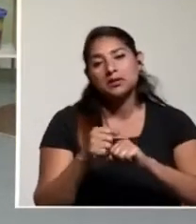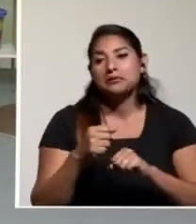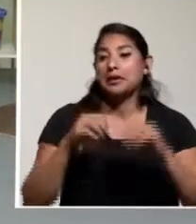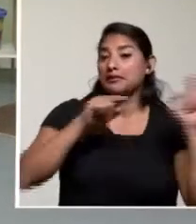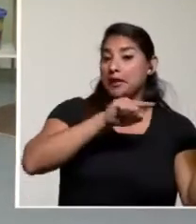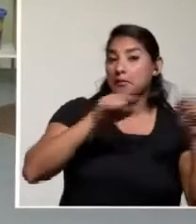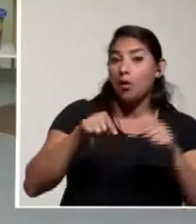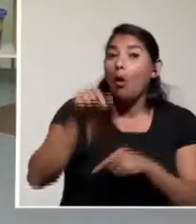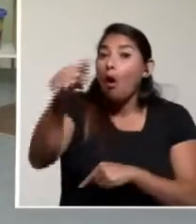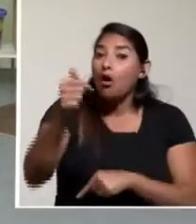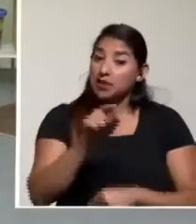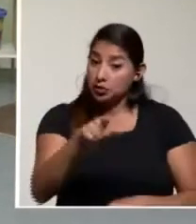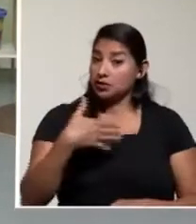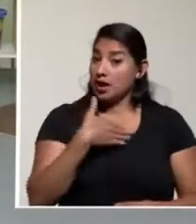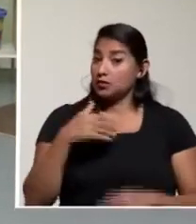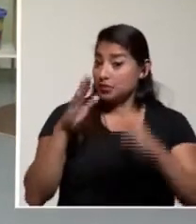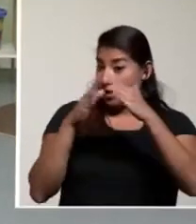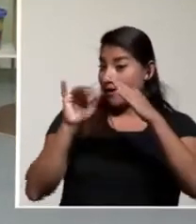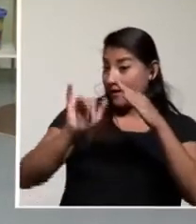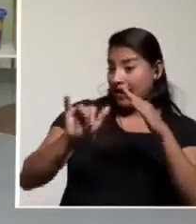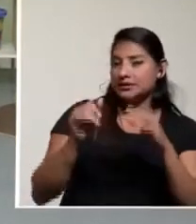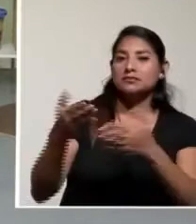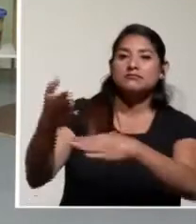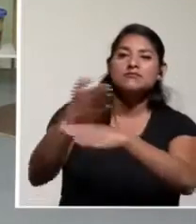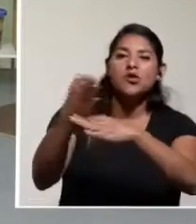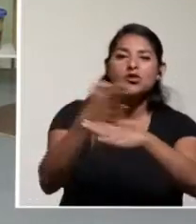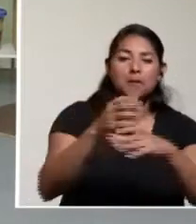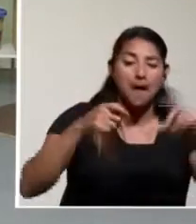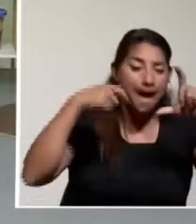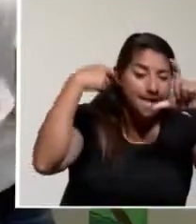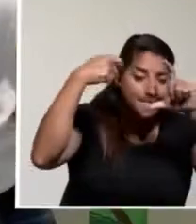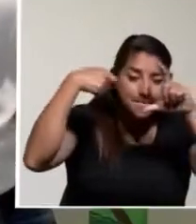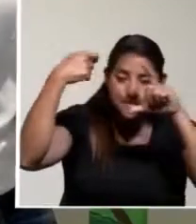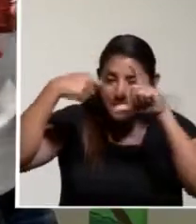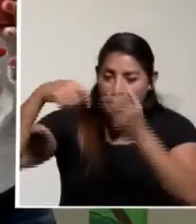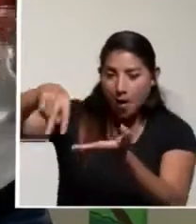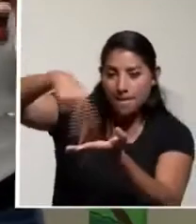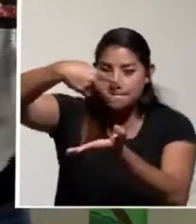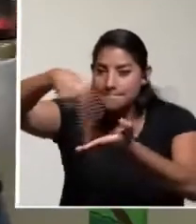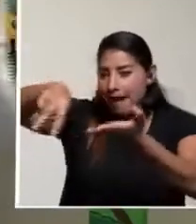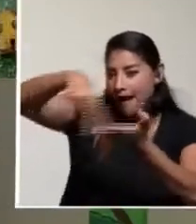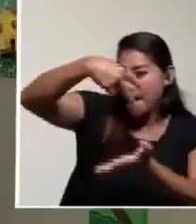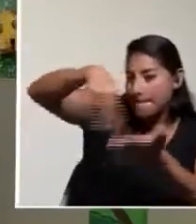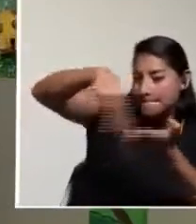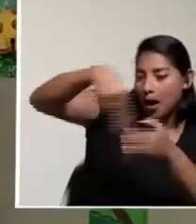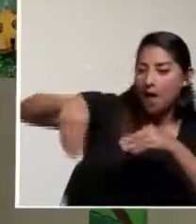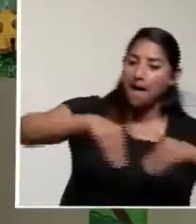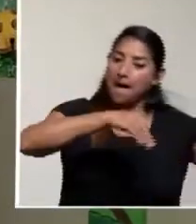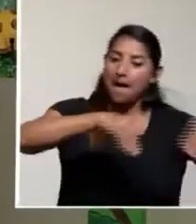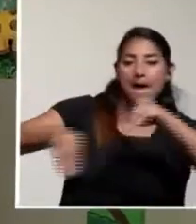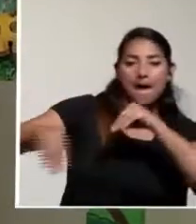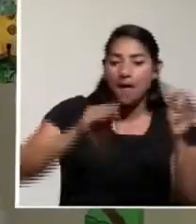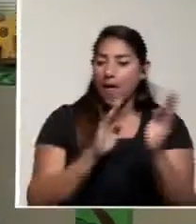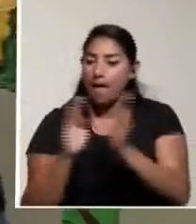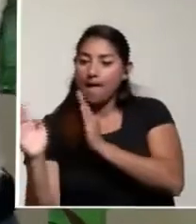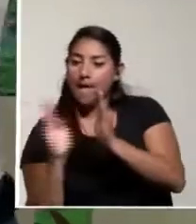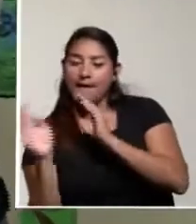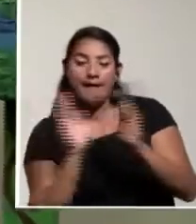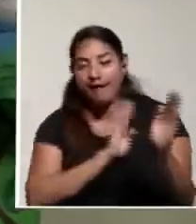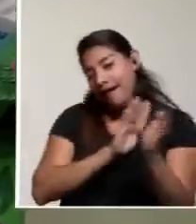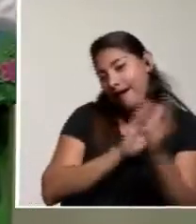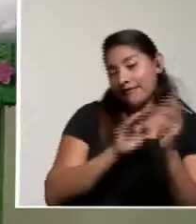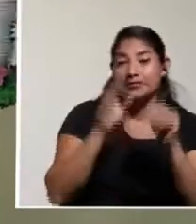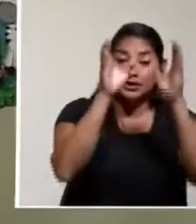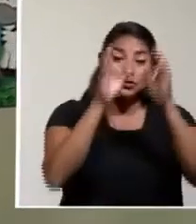traemos aquí o la que a ustedes más les guste y nos compartan un video bailando esa música y moviendo un lado de su cuerpo y el